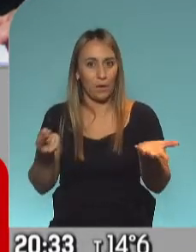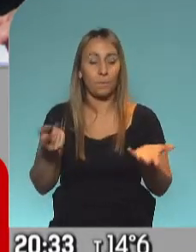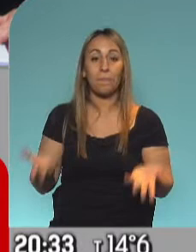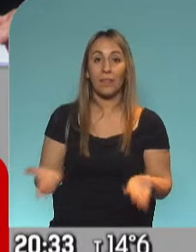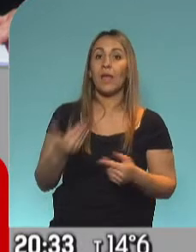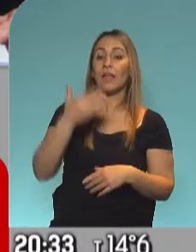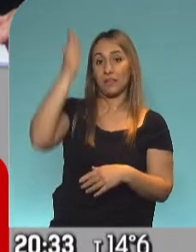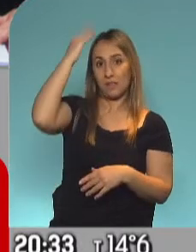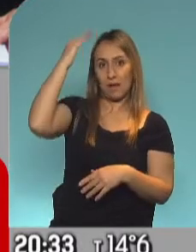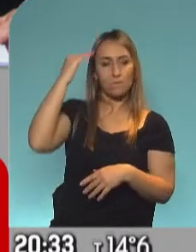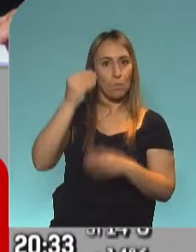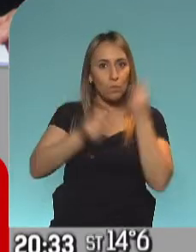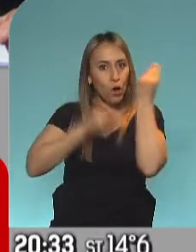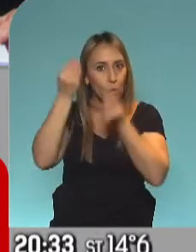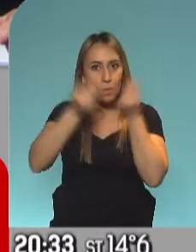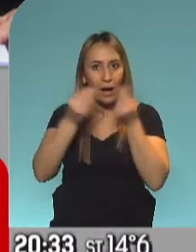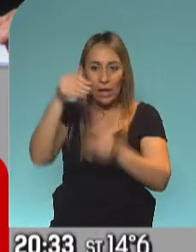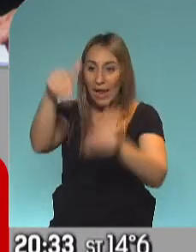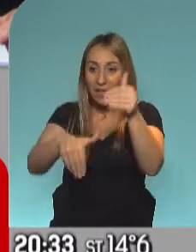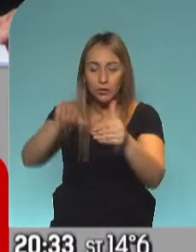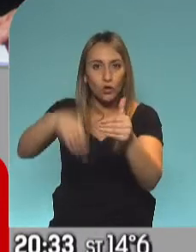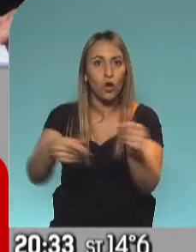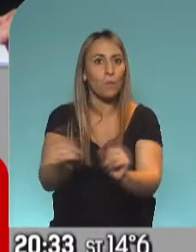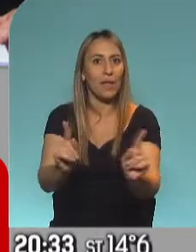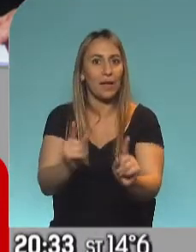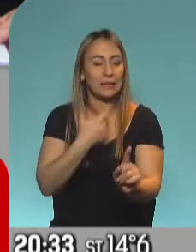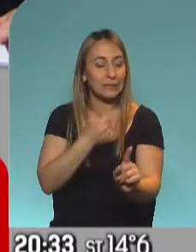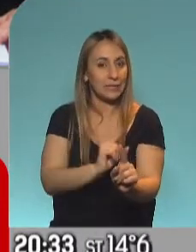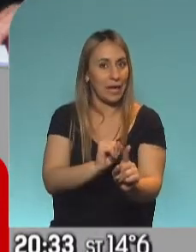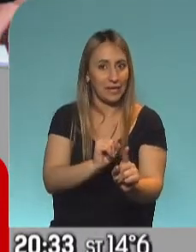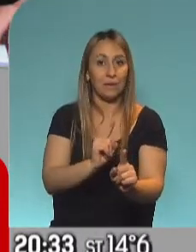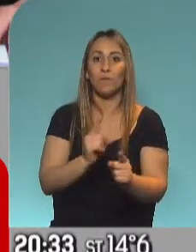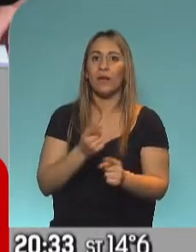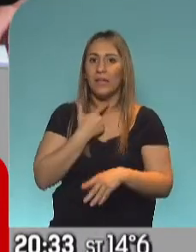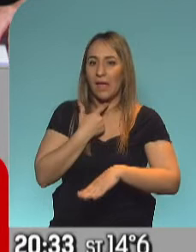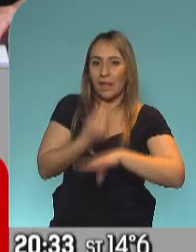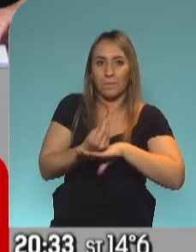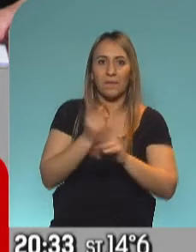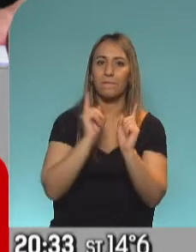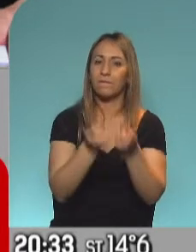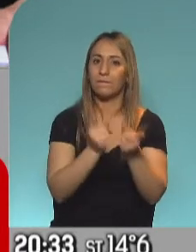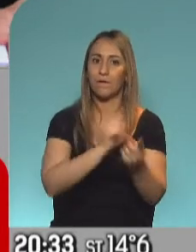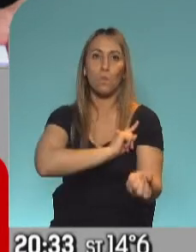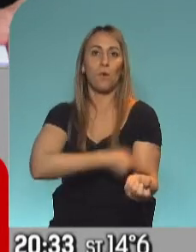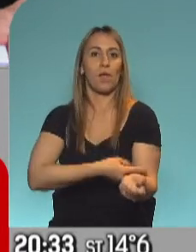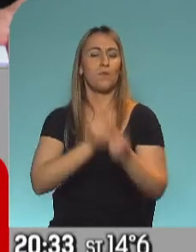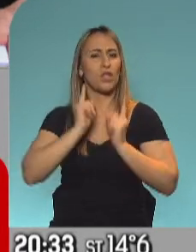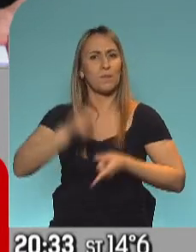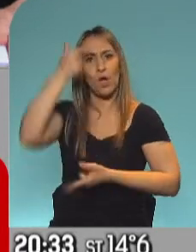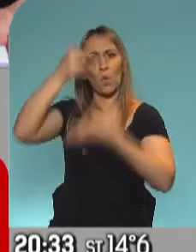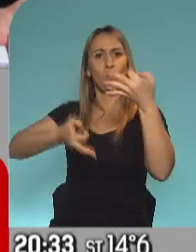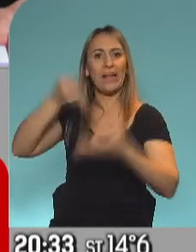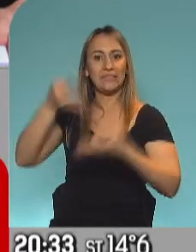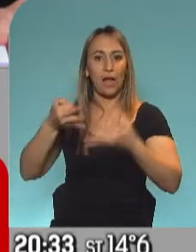en no perder esta elección? Bueno, no solamente por la continuidad en el poder, sino también por el tema judicial, ¿no? Él puede